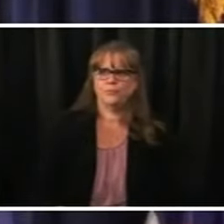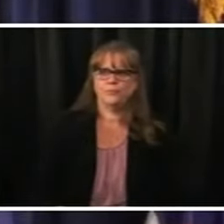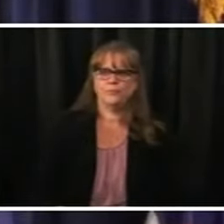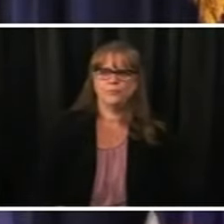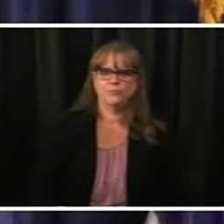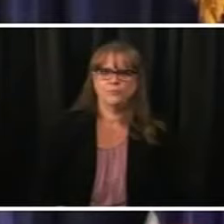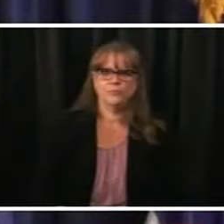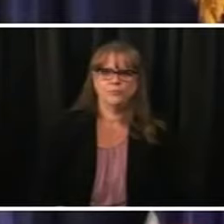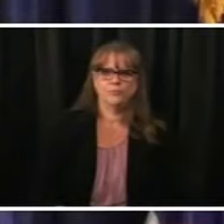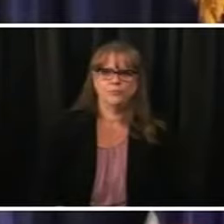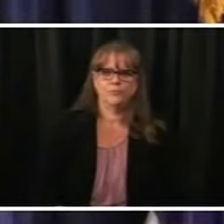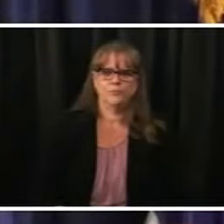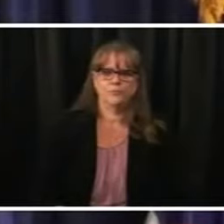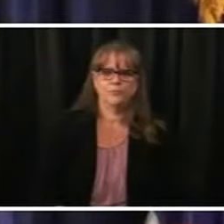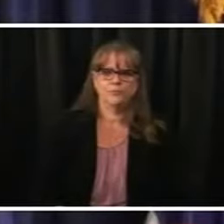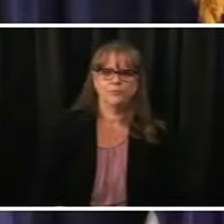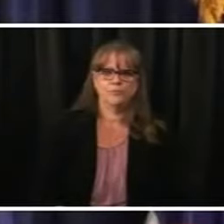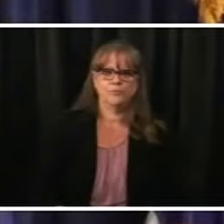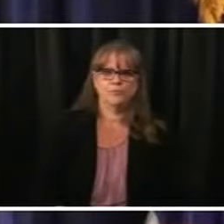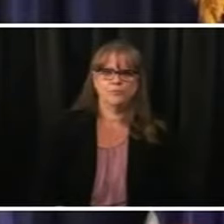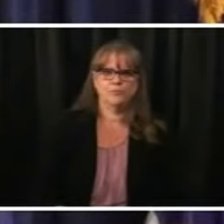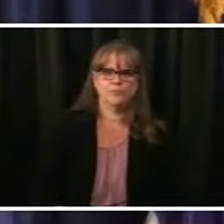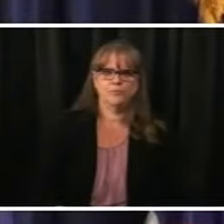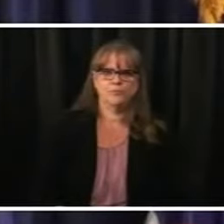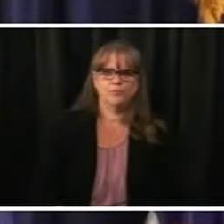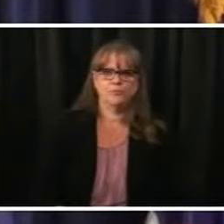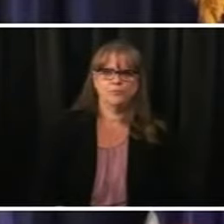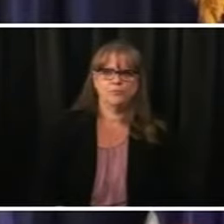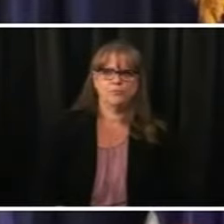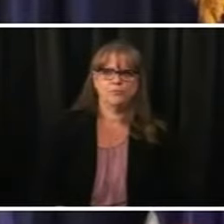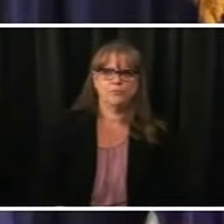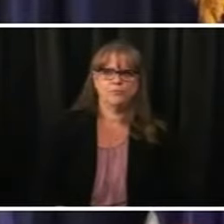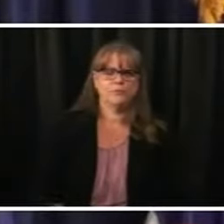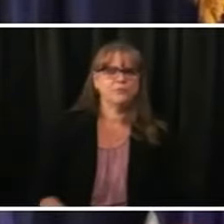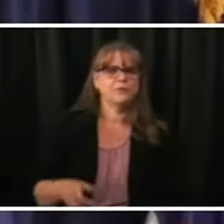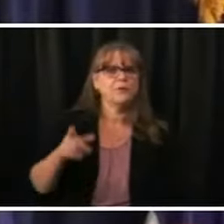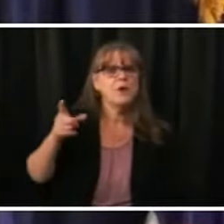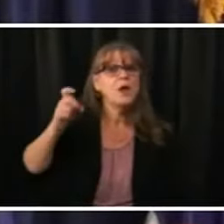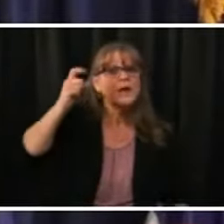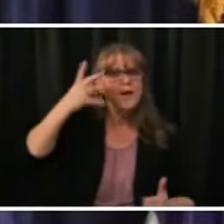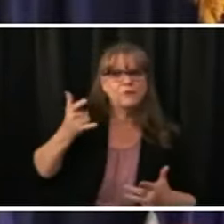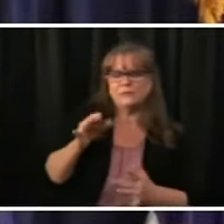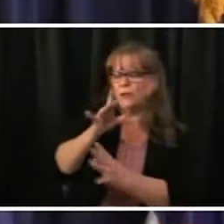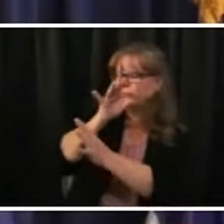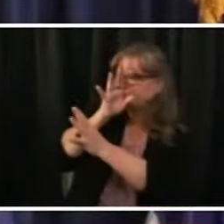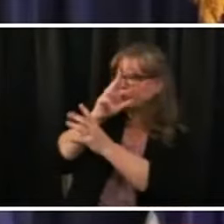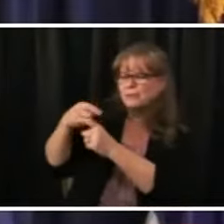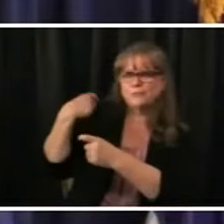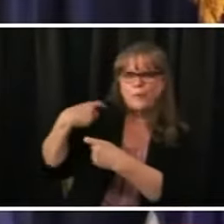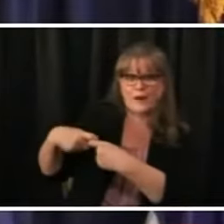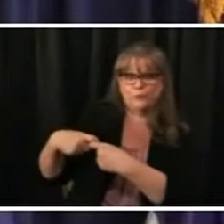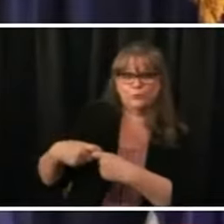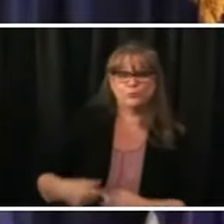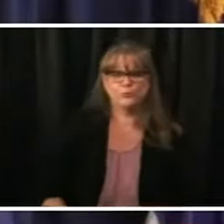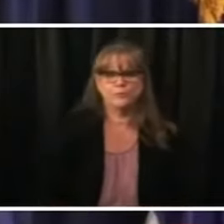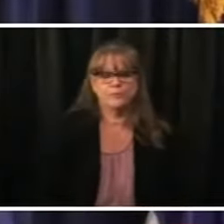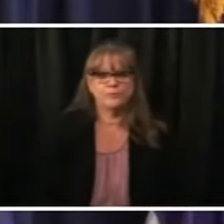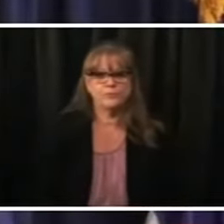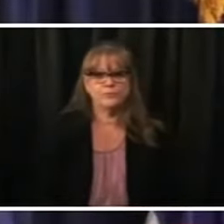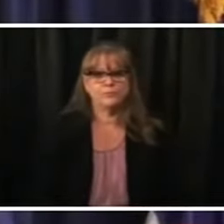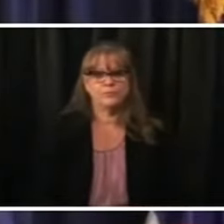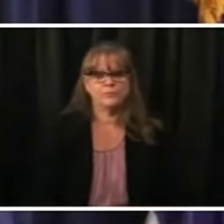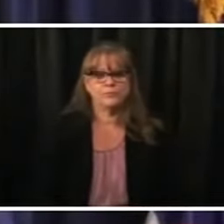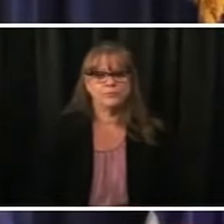los estudiantes y maestros usan tapabocas y también otras vías para proteger a las maestras